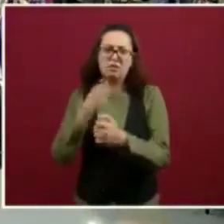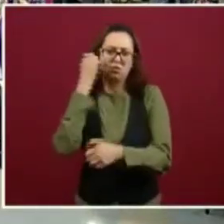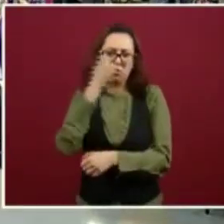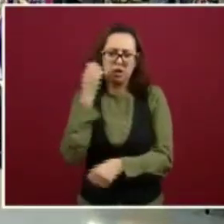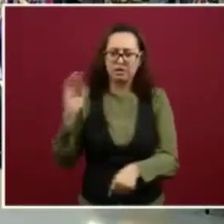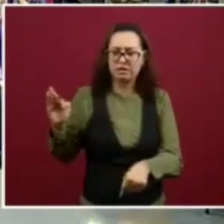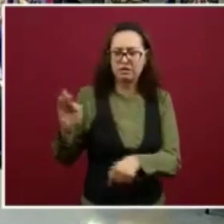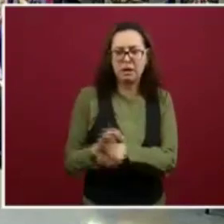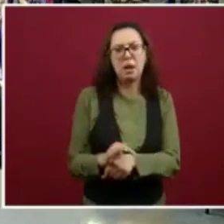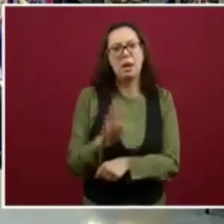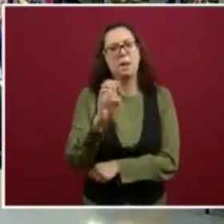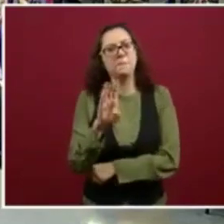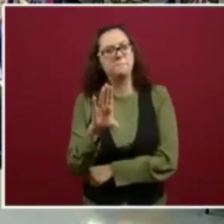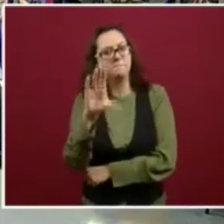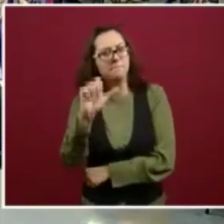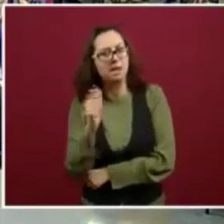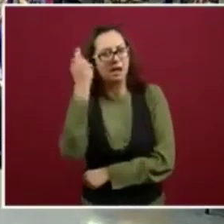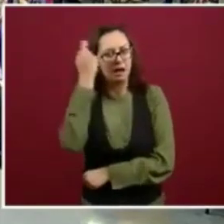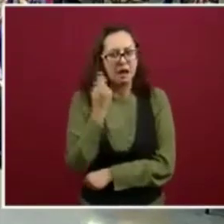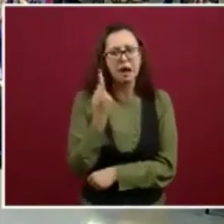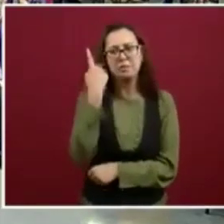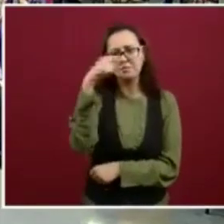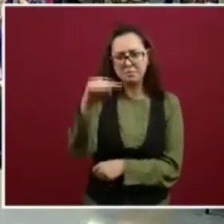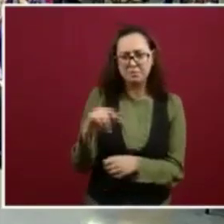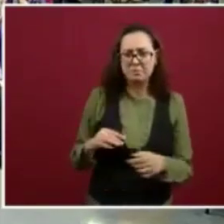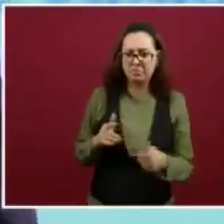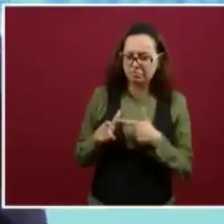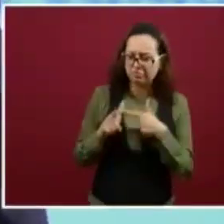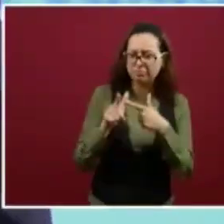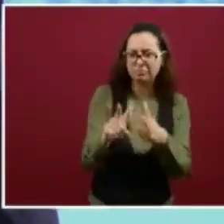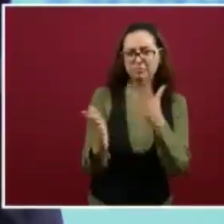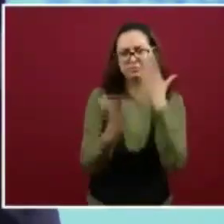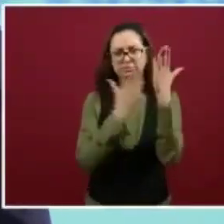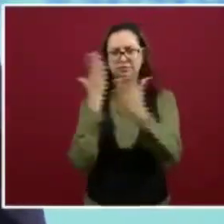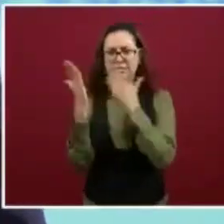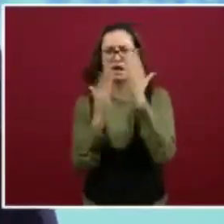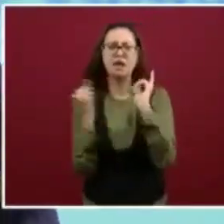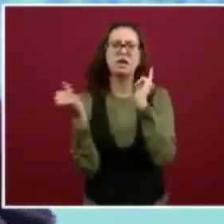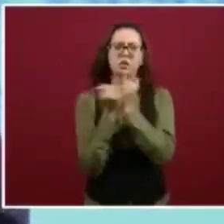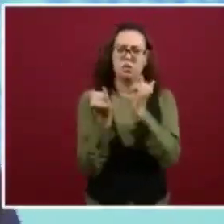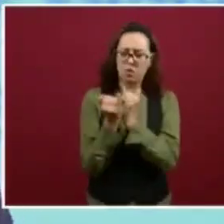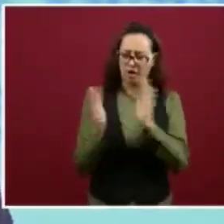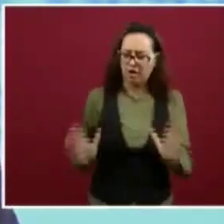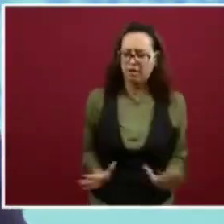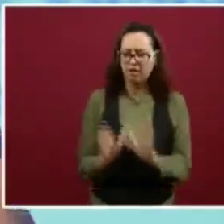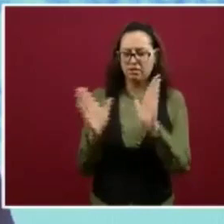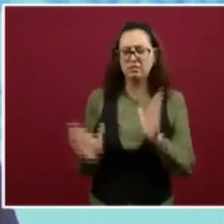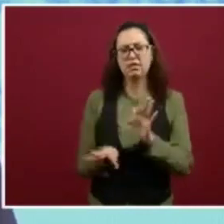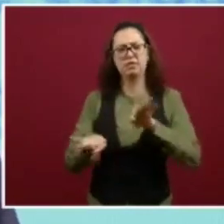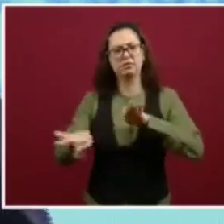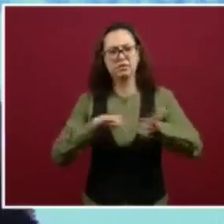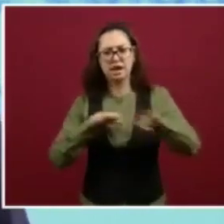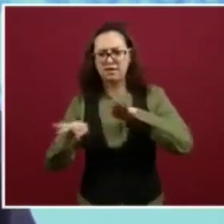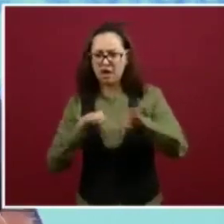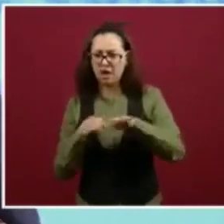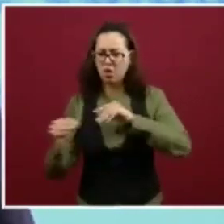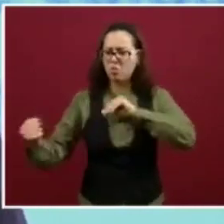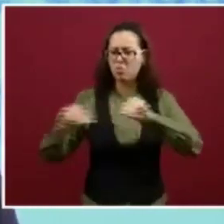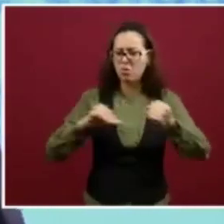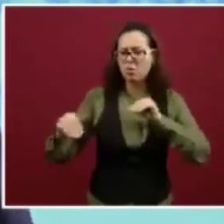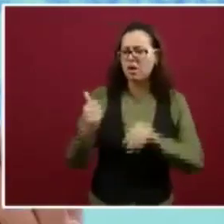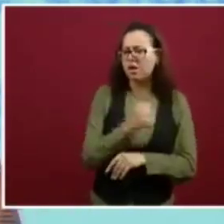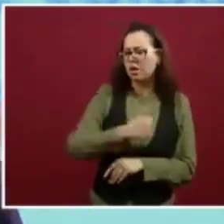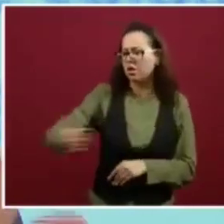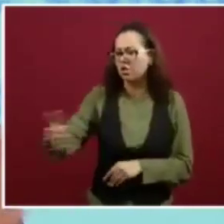otorgan becas académicas de sustento? ¿Cómo se promueve la movilidad laboral con los empleadores y los trabajadores para que sea